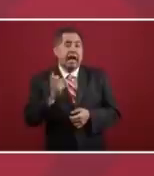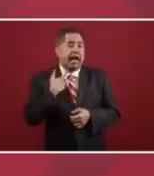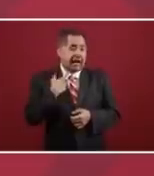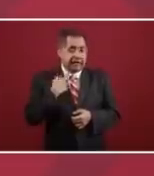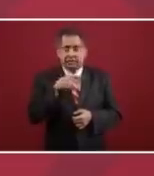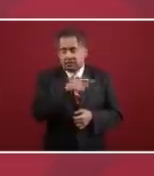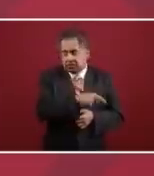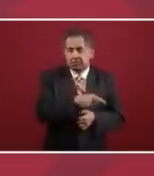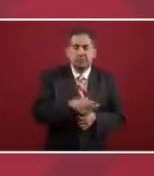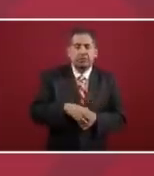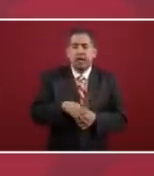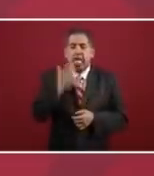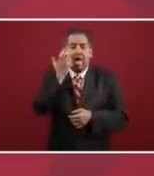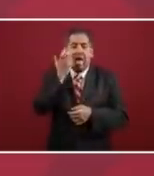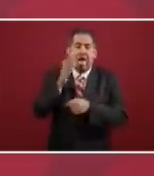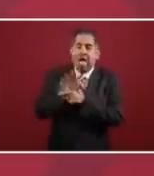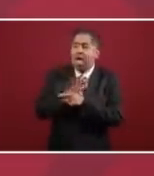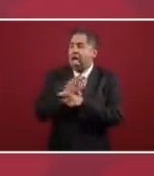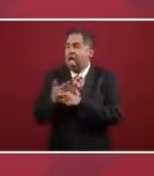a solapar